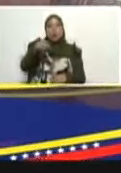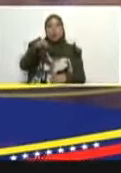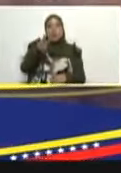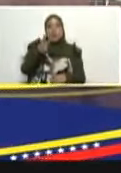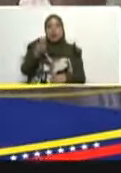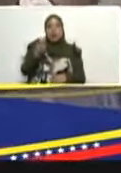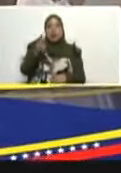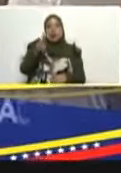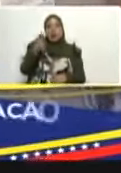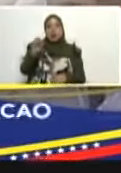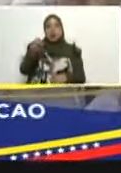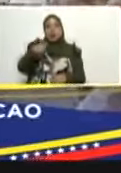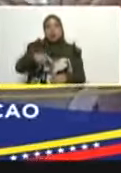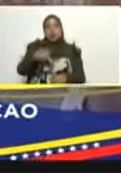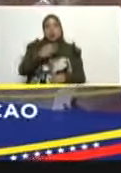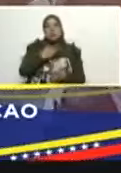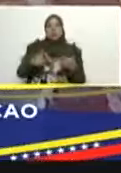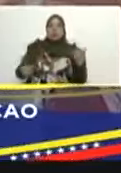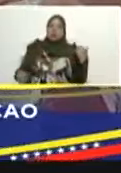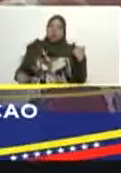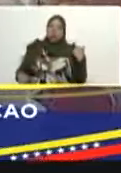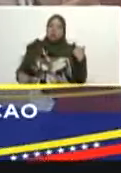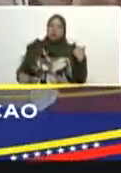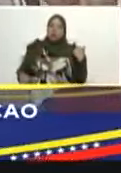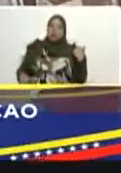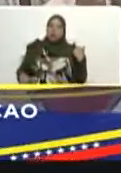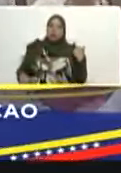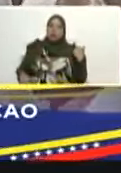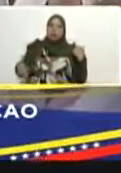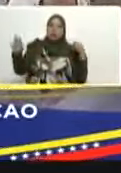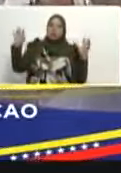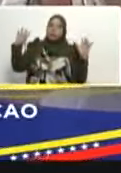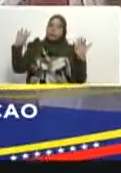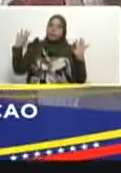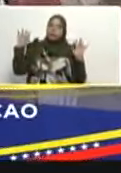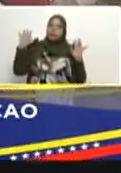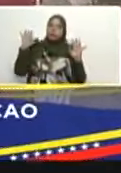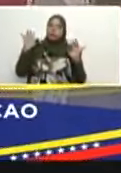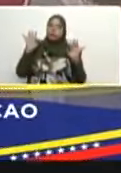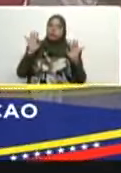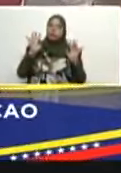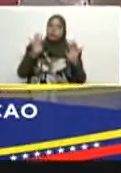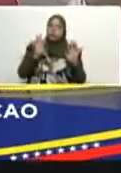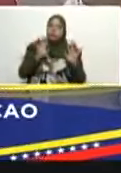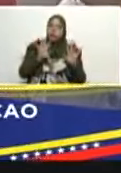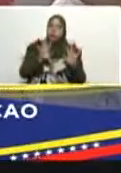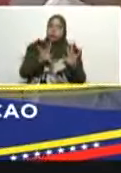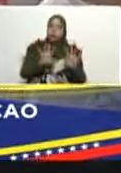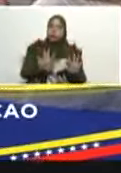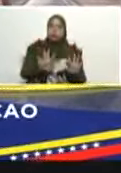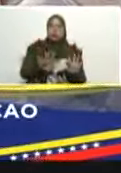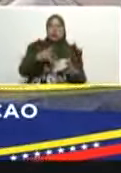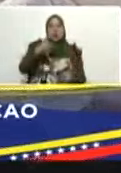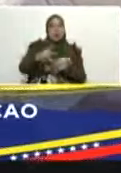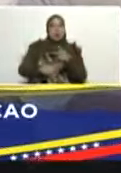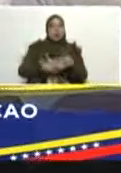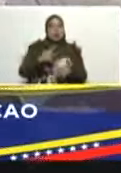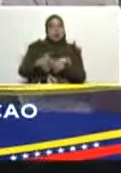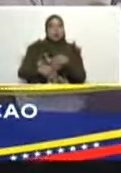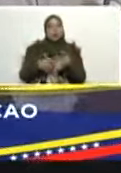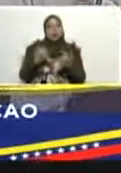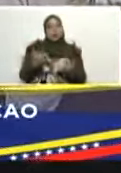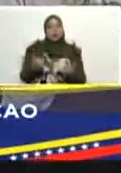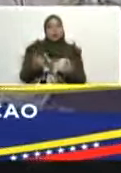Morán, aquí, presidente, ya ha venido germinándose, ya estaba en precisamente